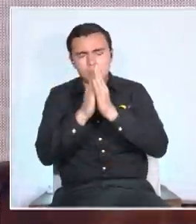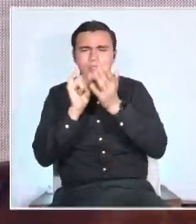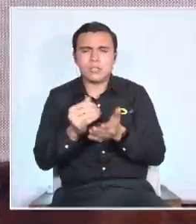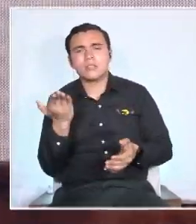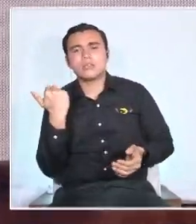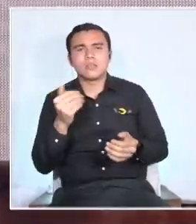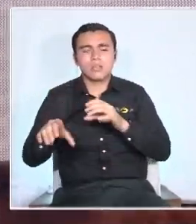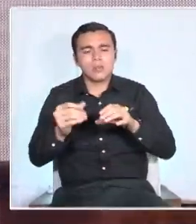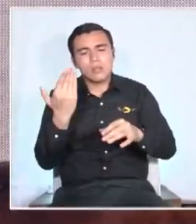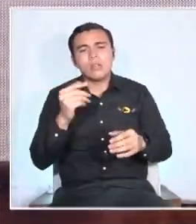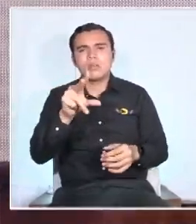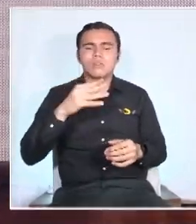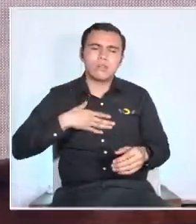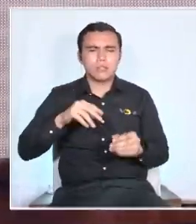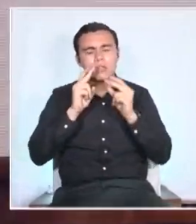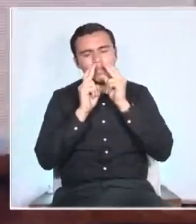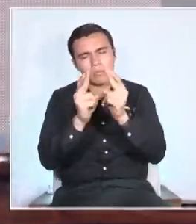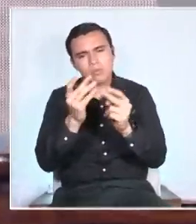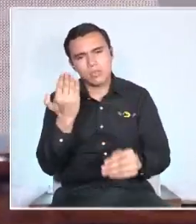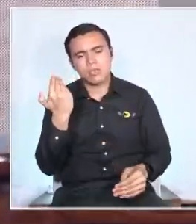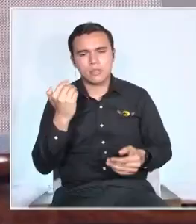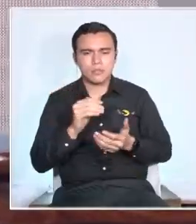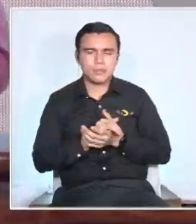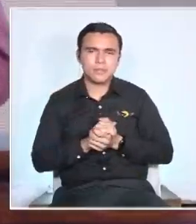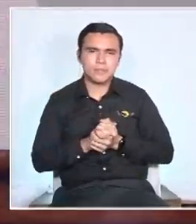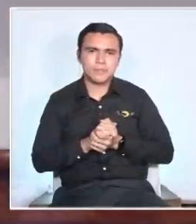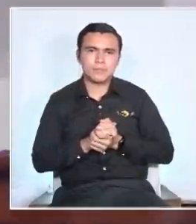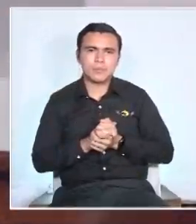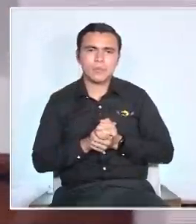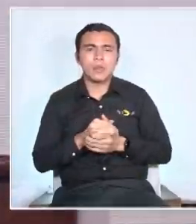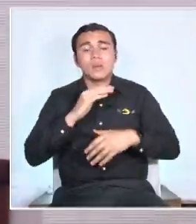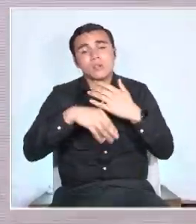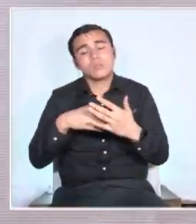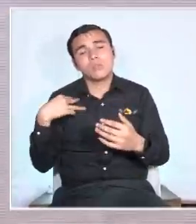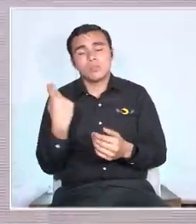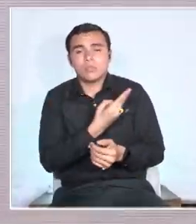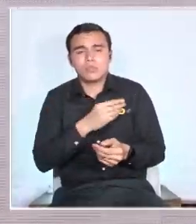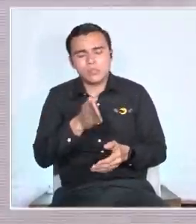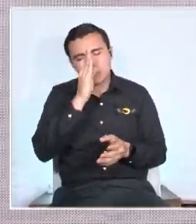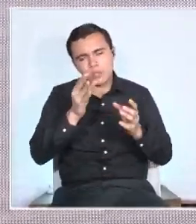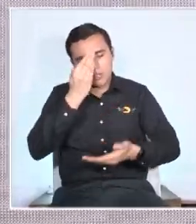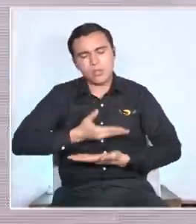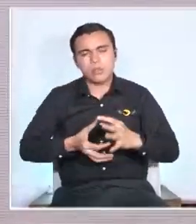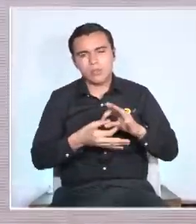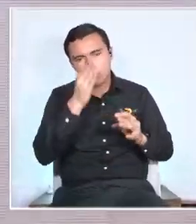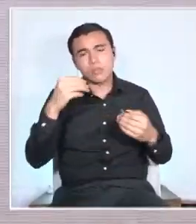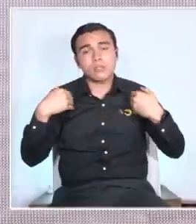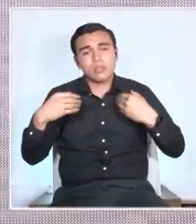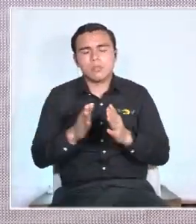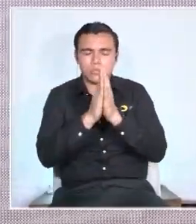hecho y no han sido contestadas. Todos nosotros, los hijos de Dios, tenemos